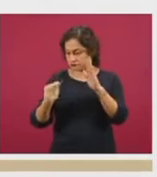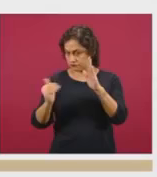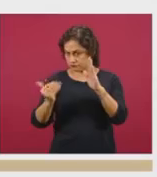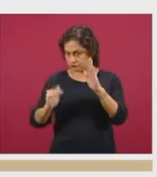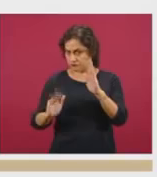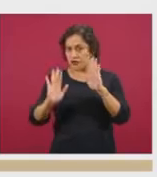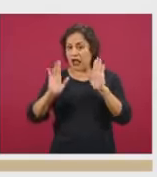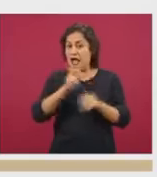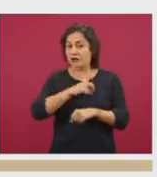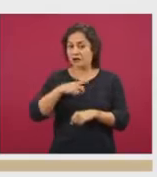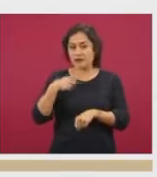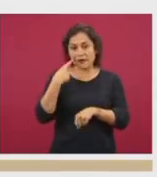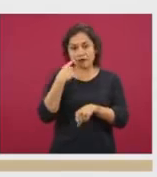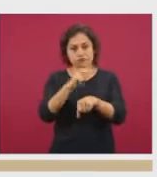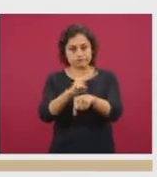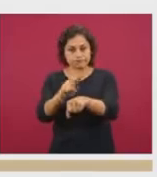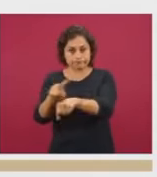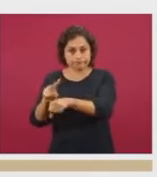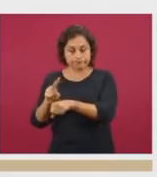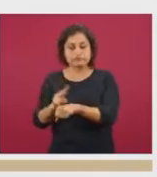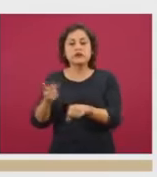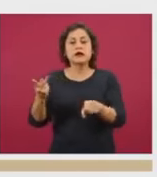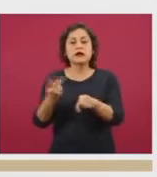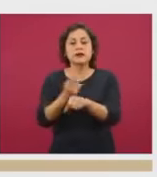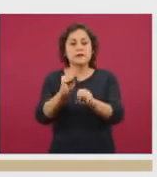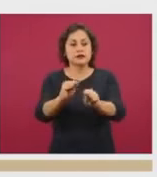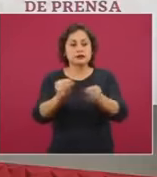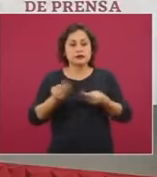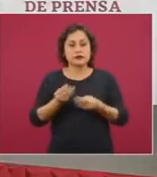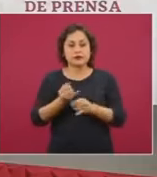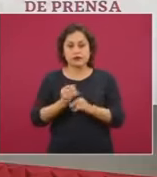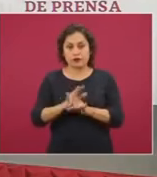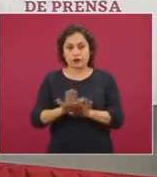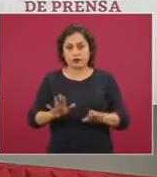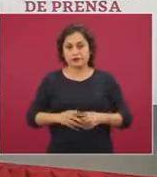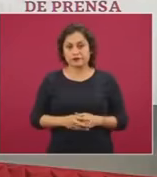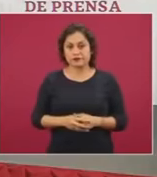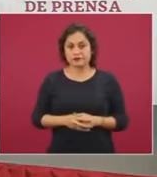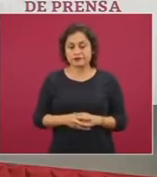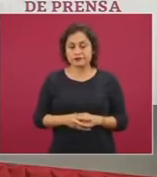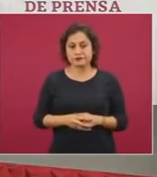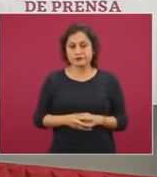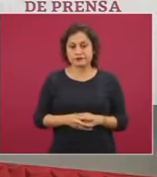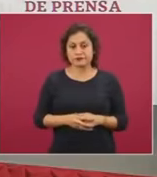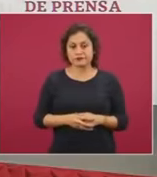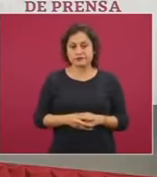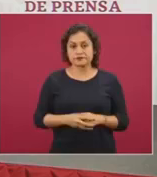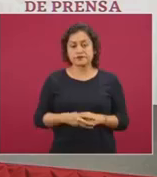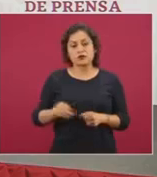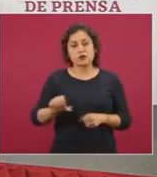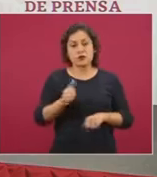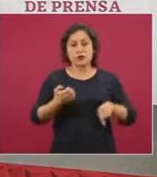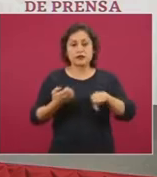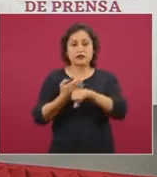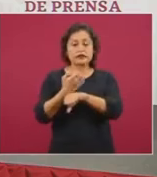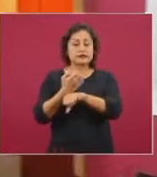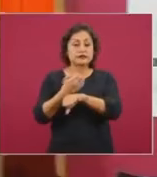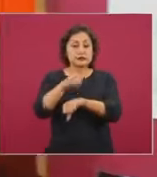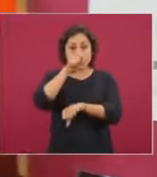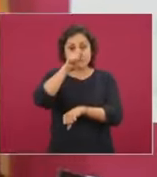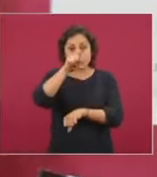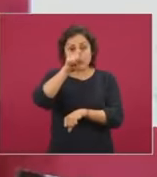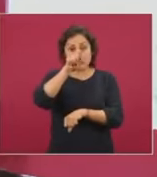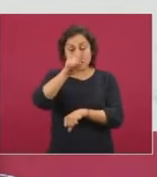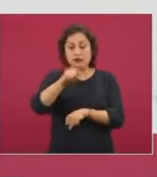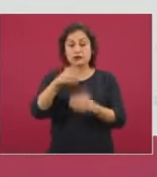estar observando de acuerdo a la información que tengamos más reciente. La siguiente. Estado de Jalisco tuvo